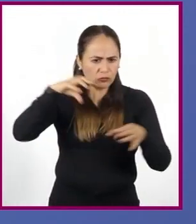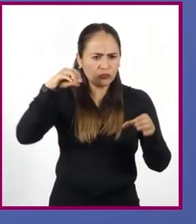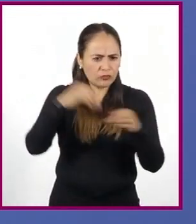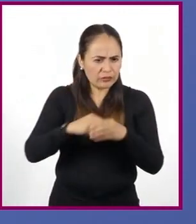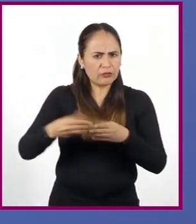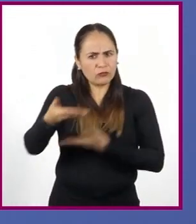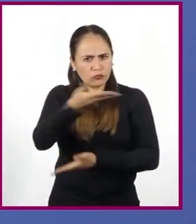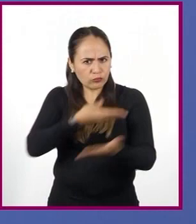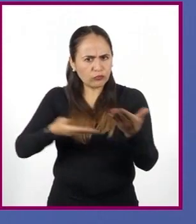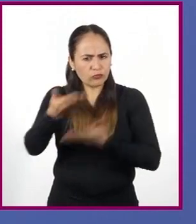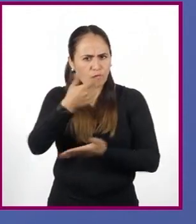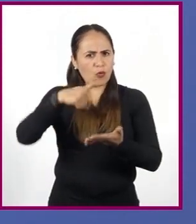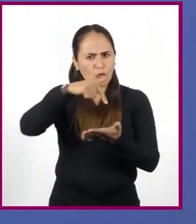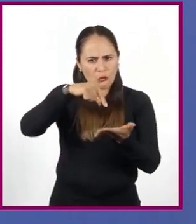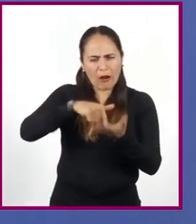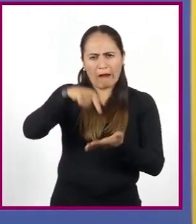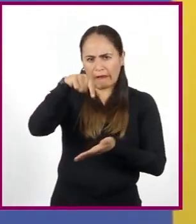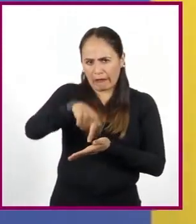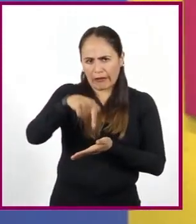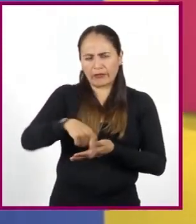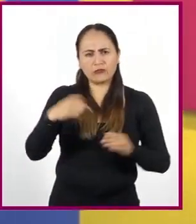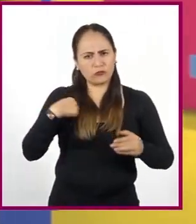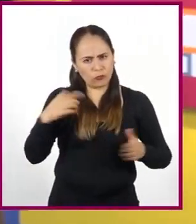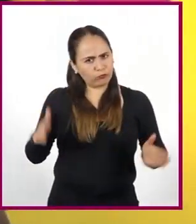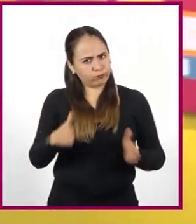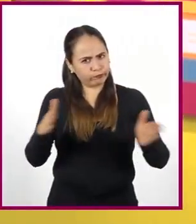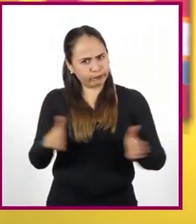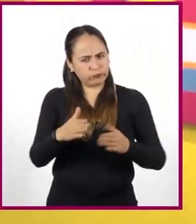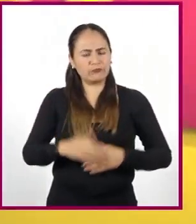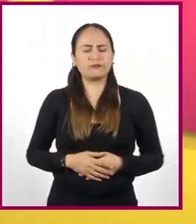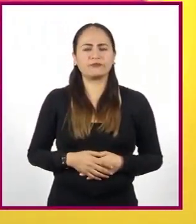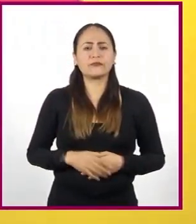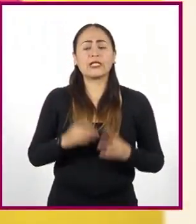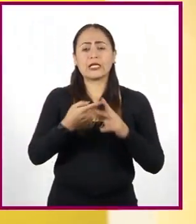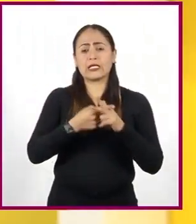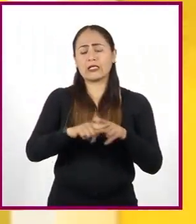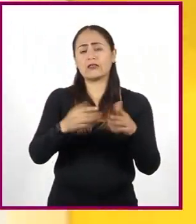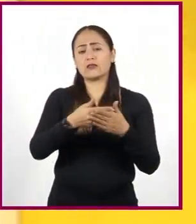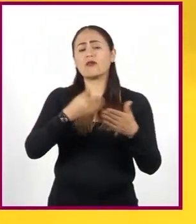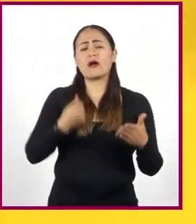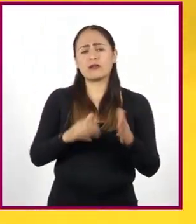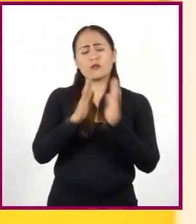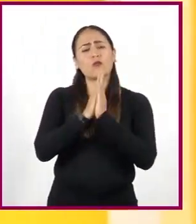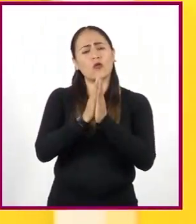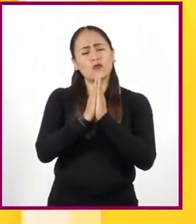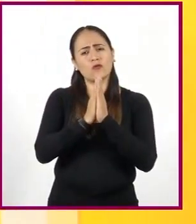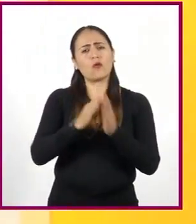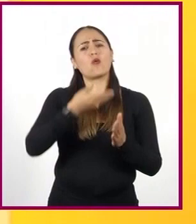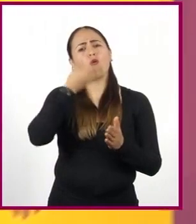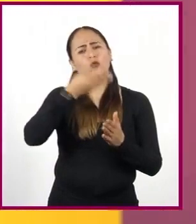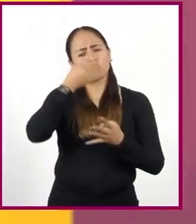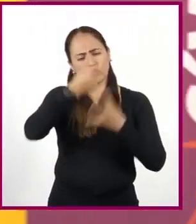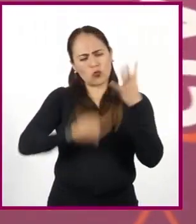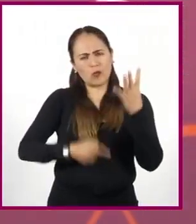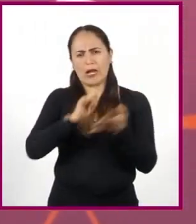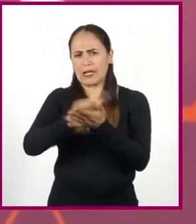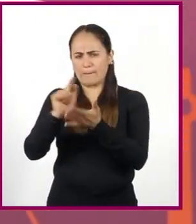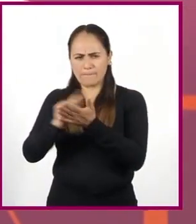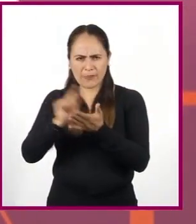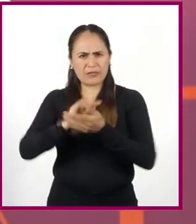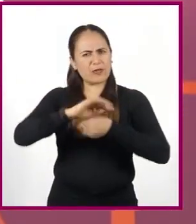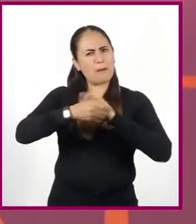de convivencia. Antes de dar inicio, recuerden que es importante mantener los hábitos de higiene como lavarse las